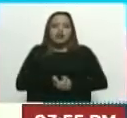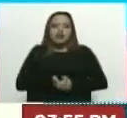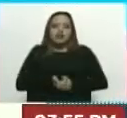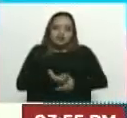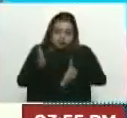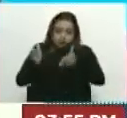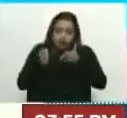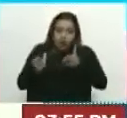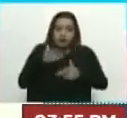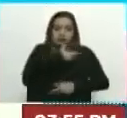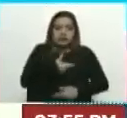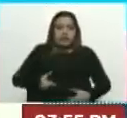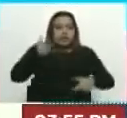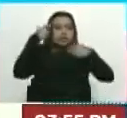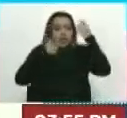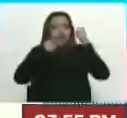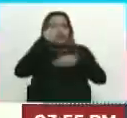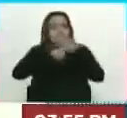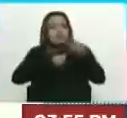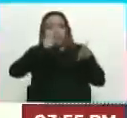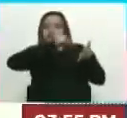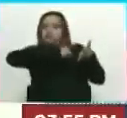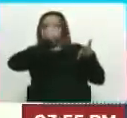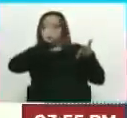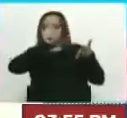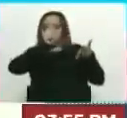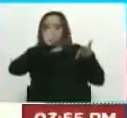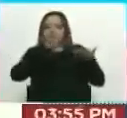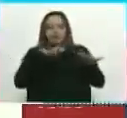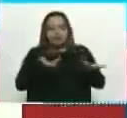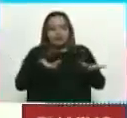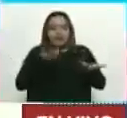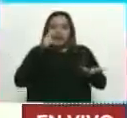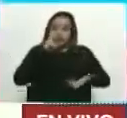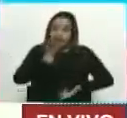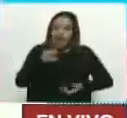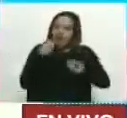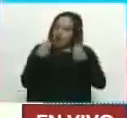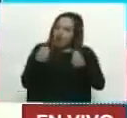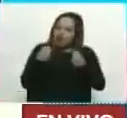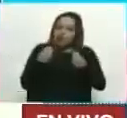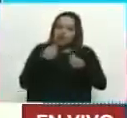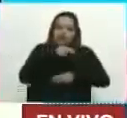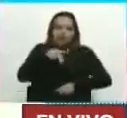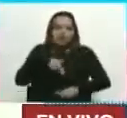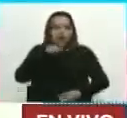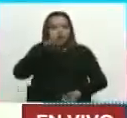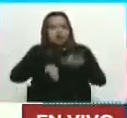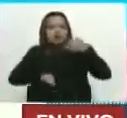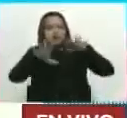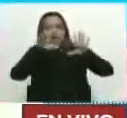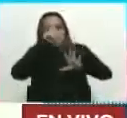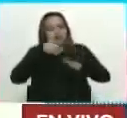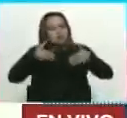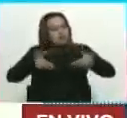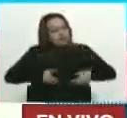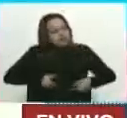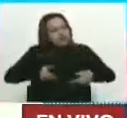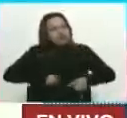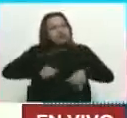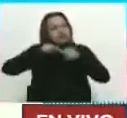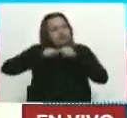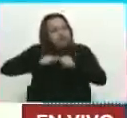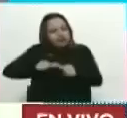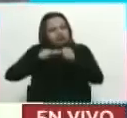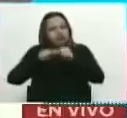que el comandante Chávez se anotó, y miren cómo hemos resistido nosotros estos últimos 10 años,